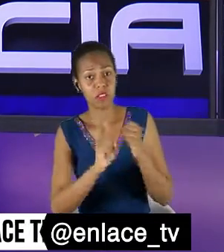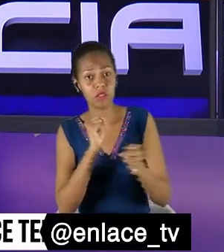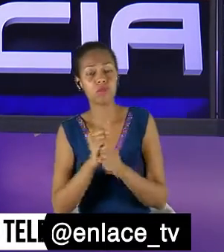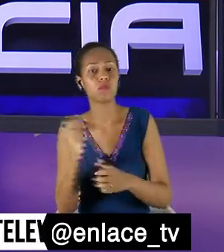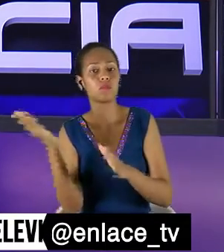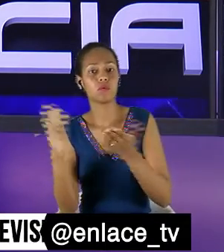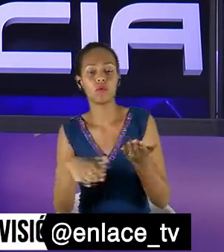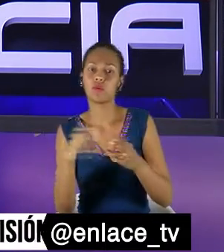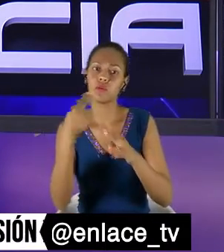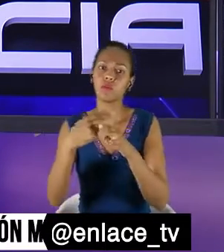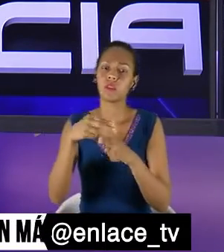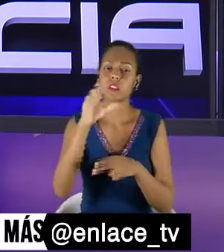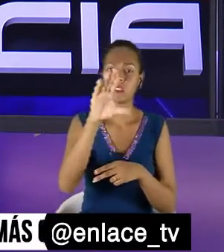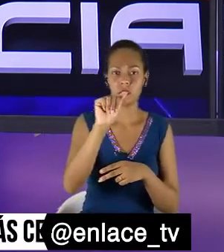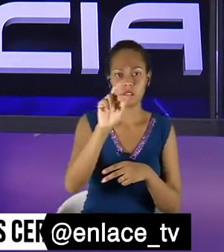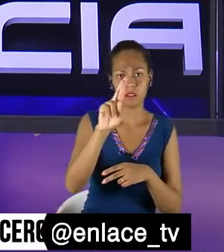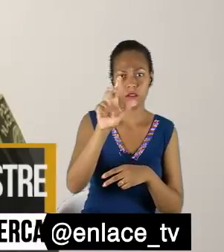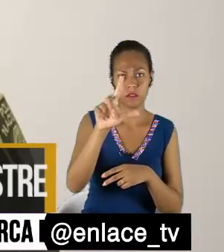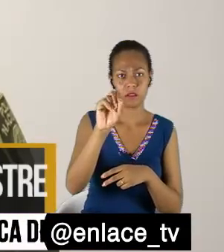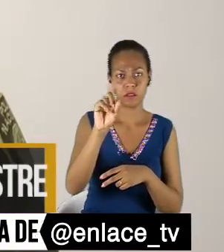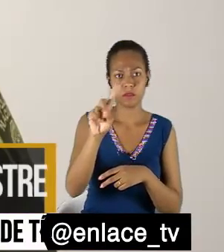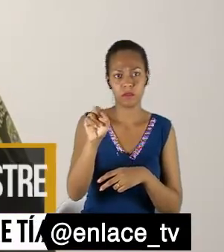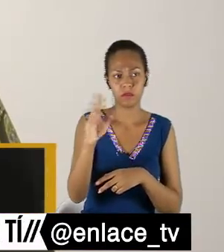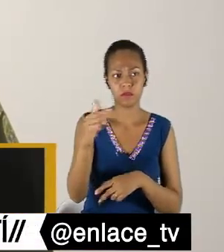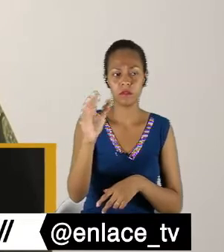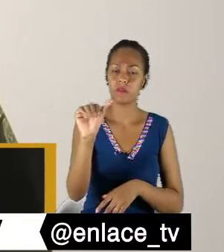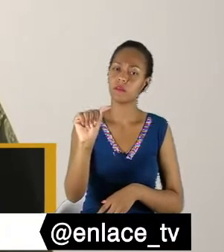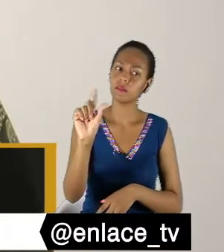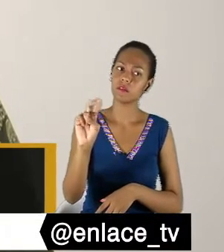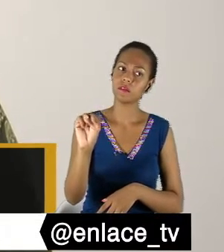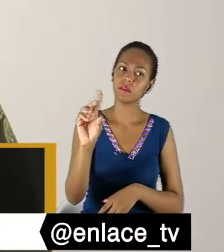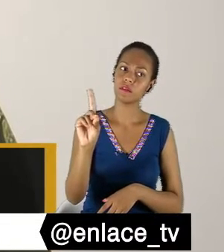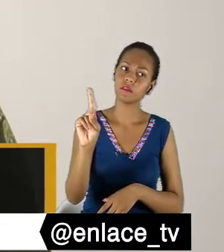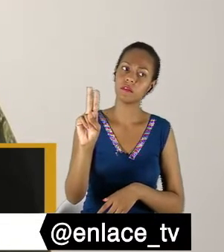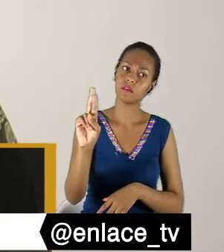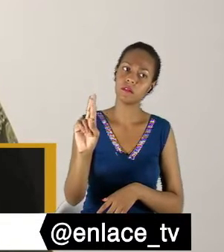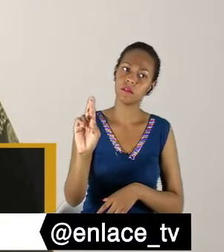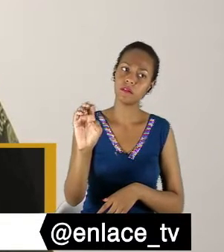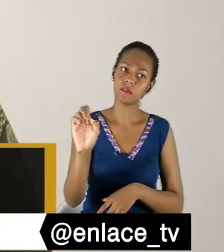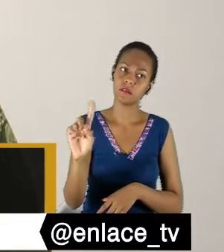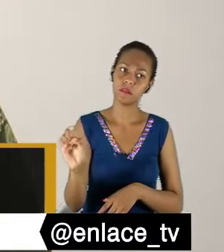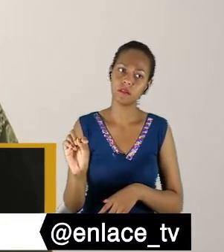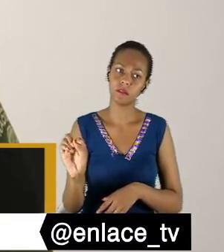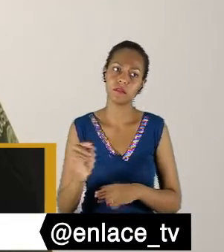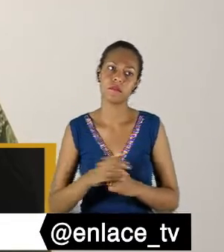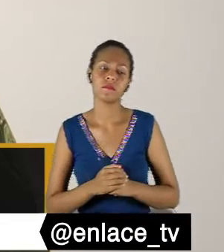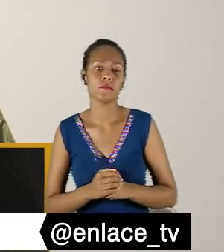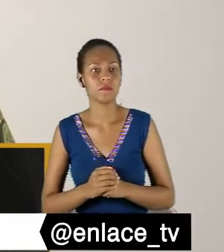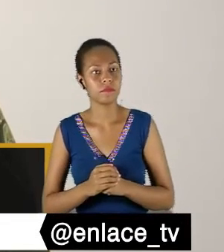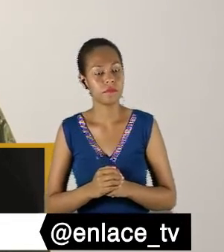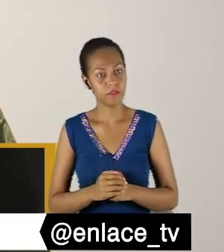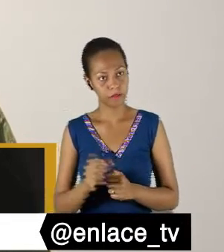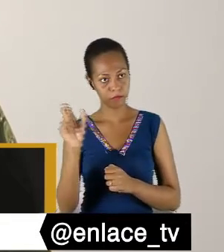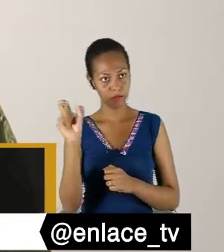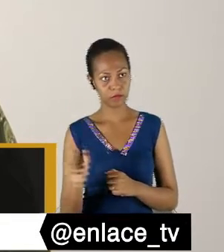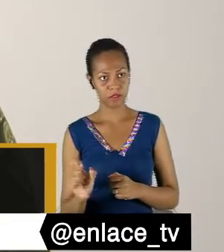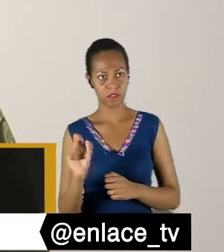Carlos Andrés Tiza. Sí, a la madrugada pues se presentó un caso de un homicidio, una persona de 28